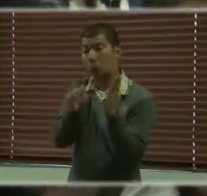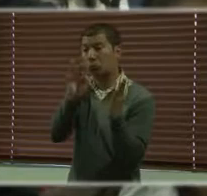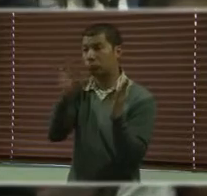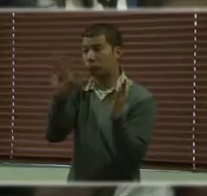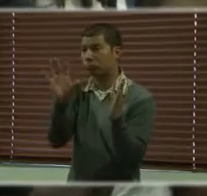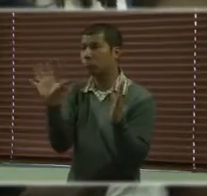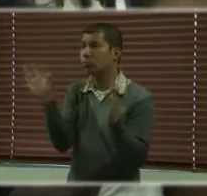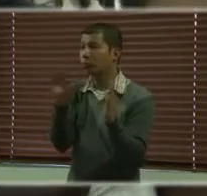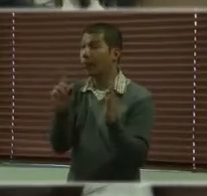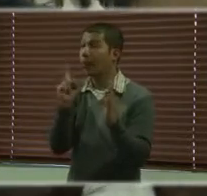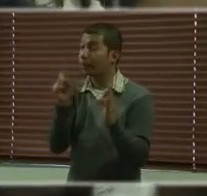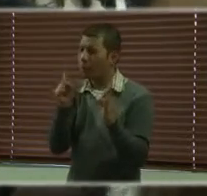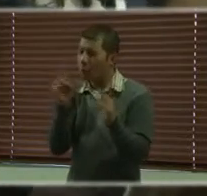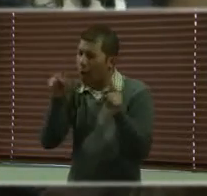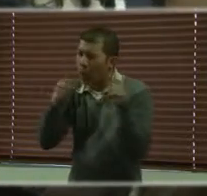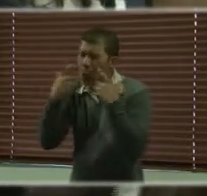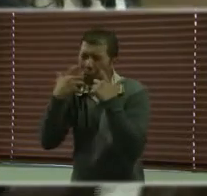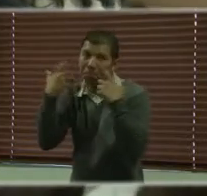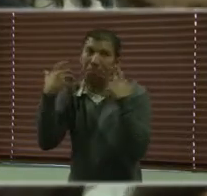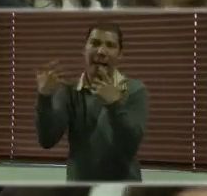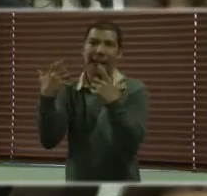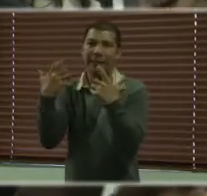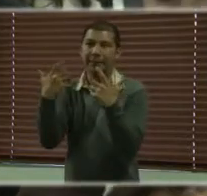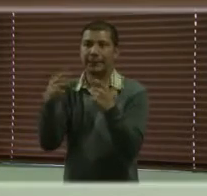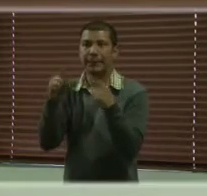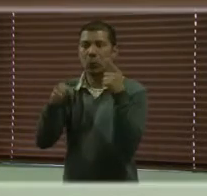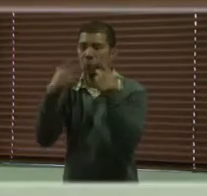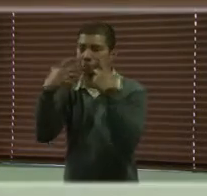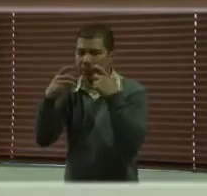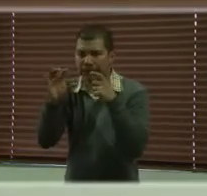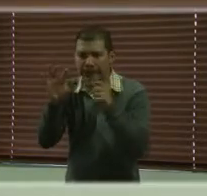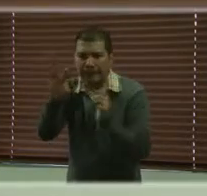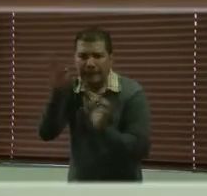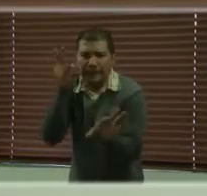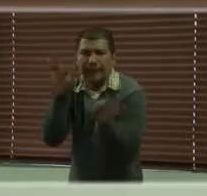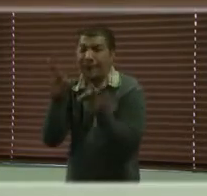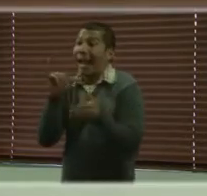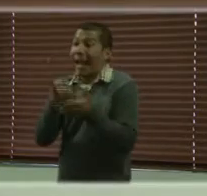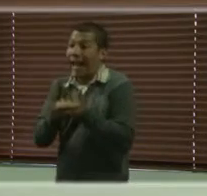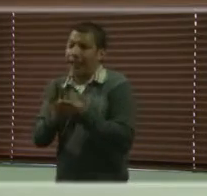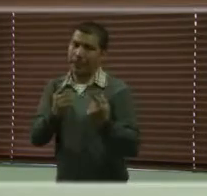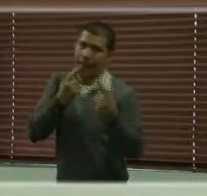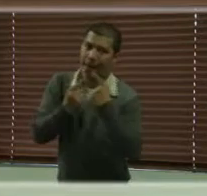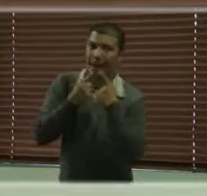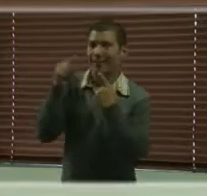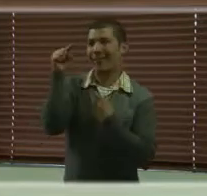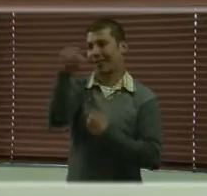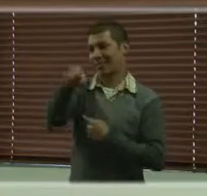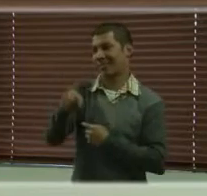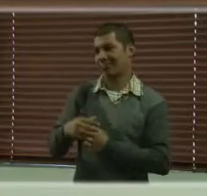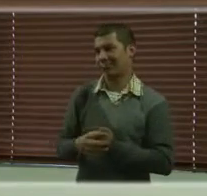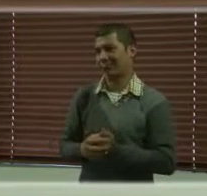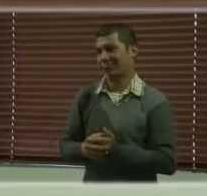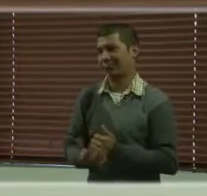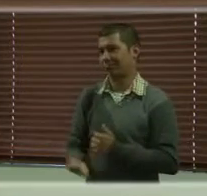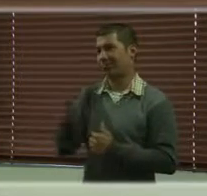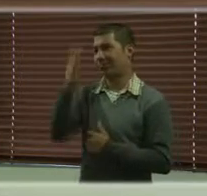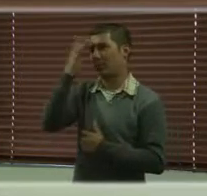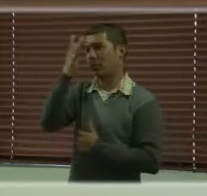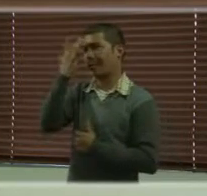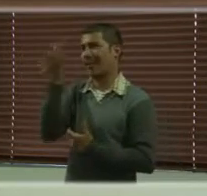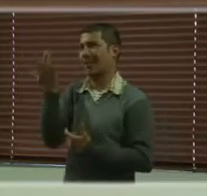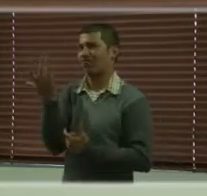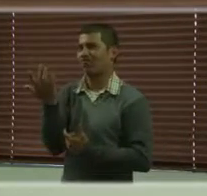preocupantes no solo para las organizaciones del país en sí sino que para el comité también porque suele ser que